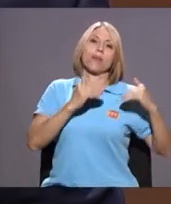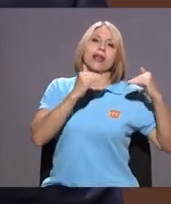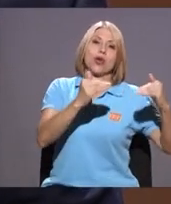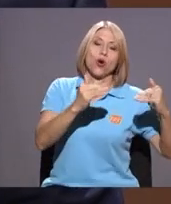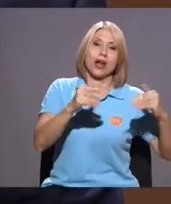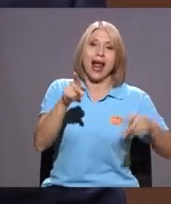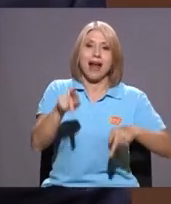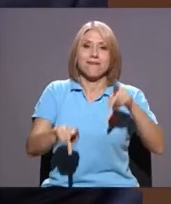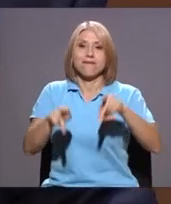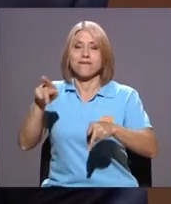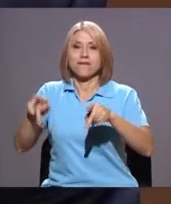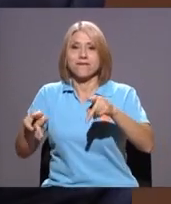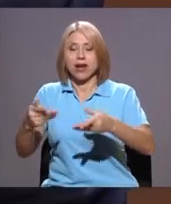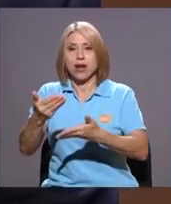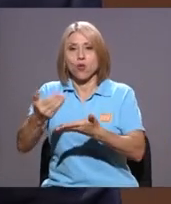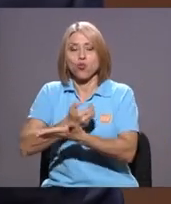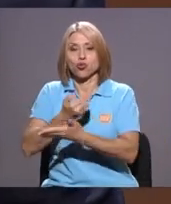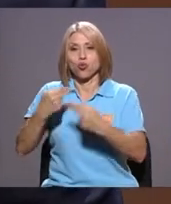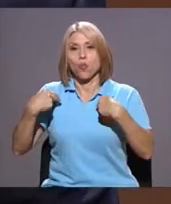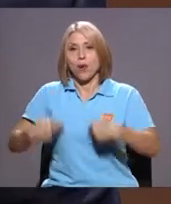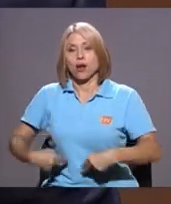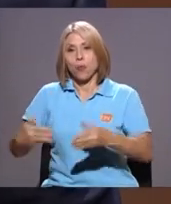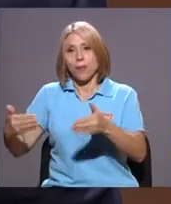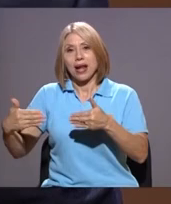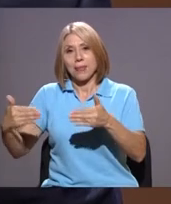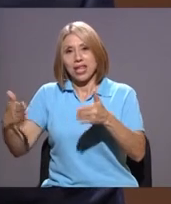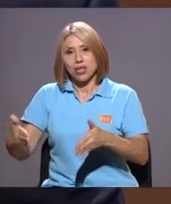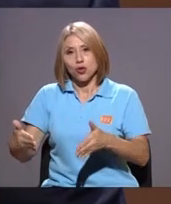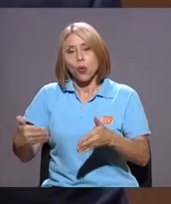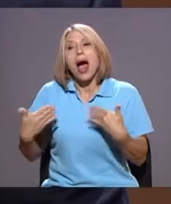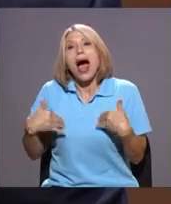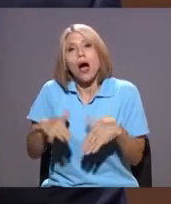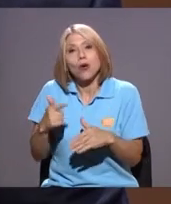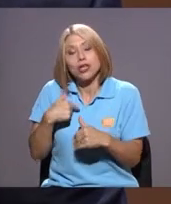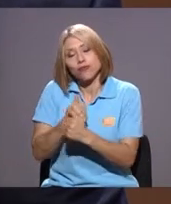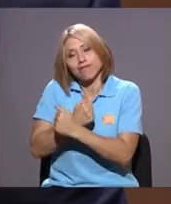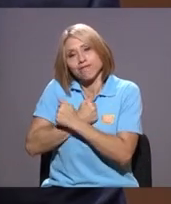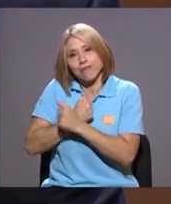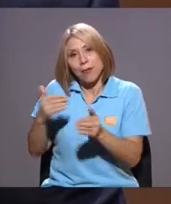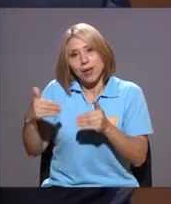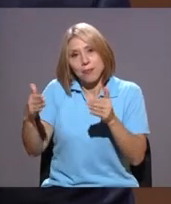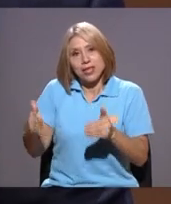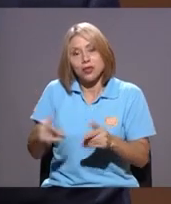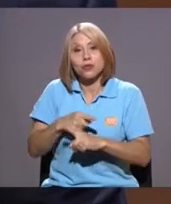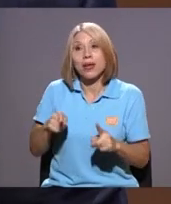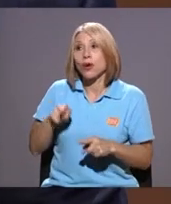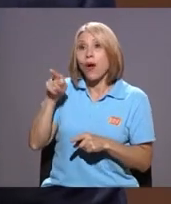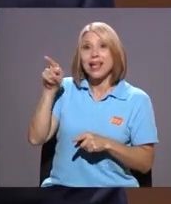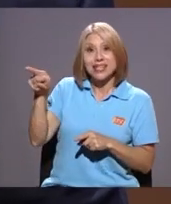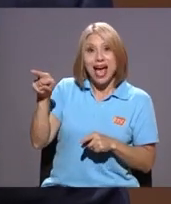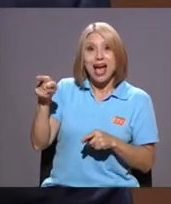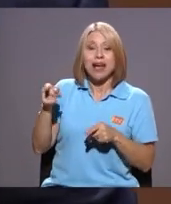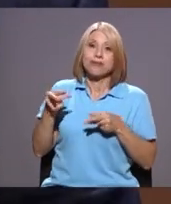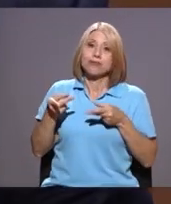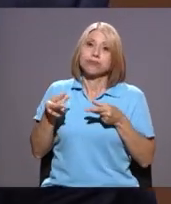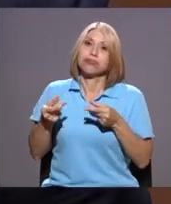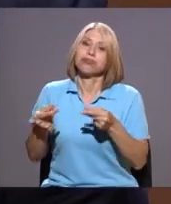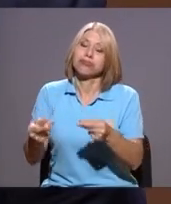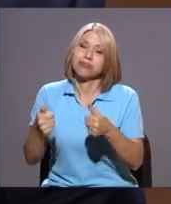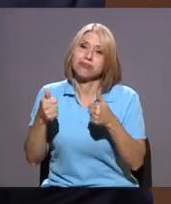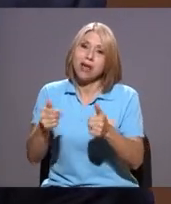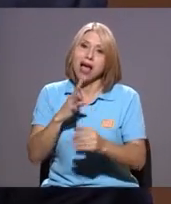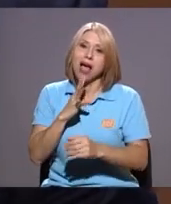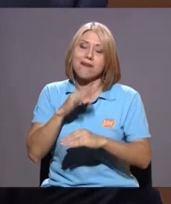panameño con todo el cariño que le tengo a los panameños pero allá manejan más fluidamente el inglés aquí